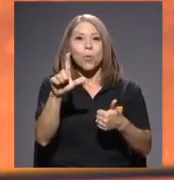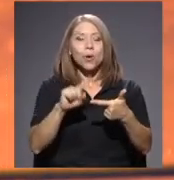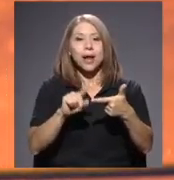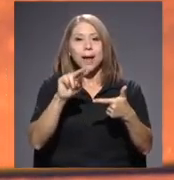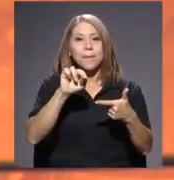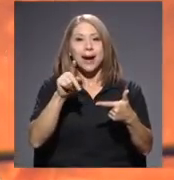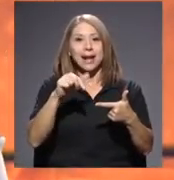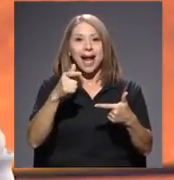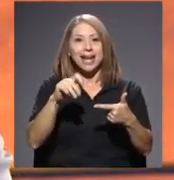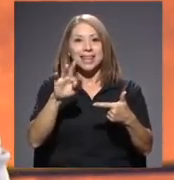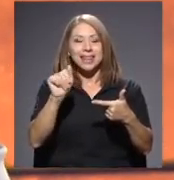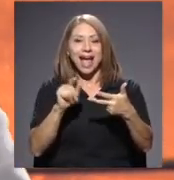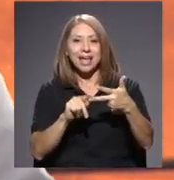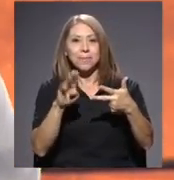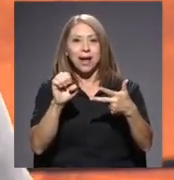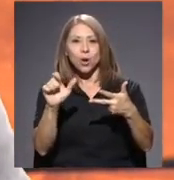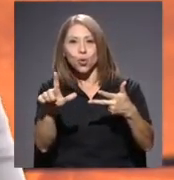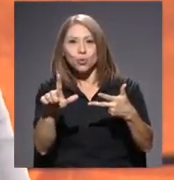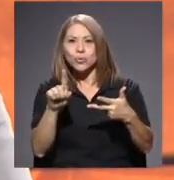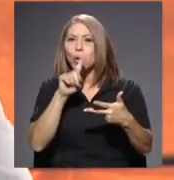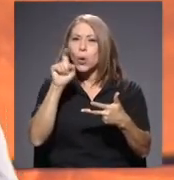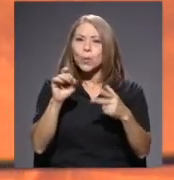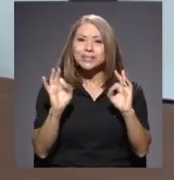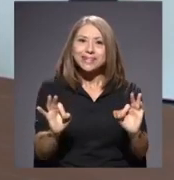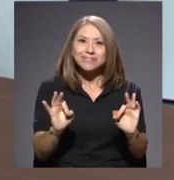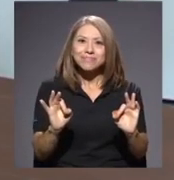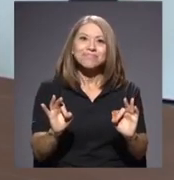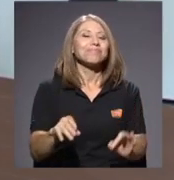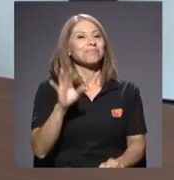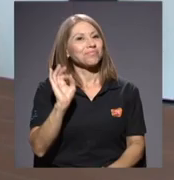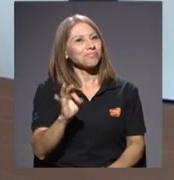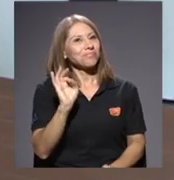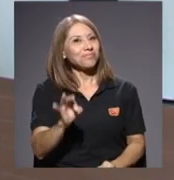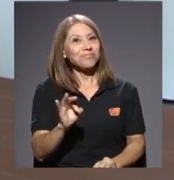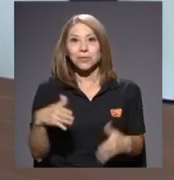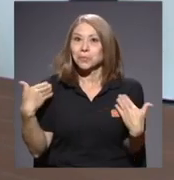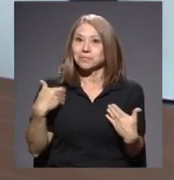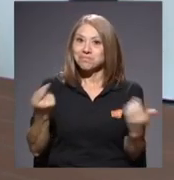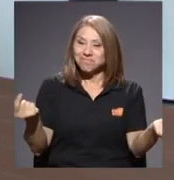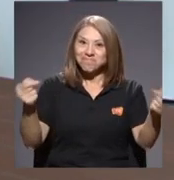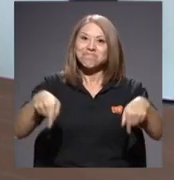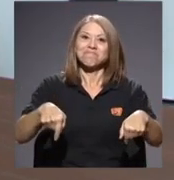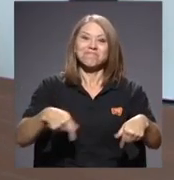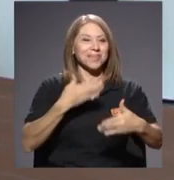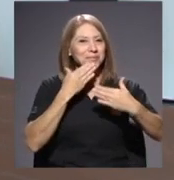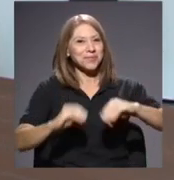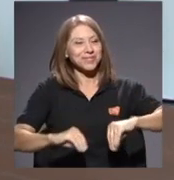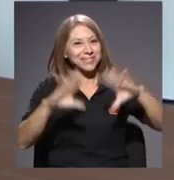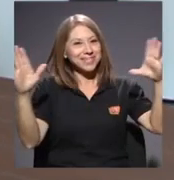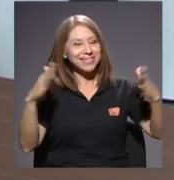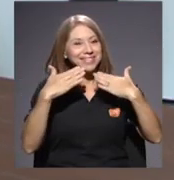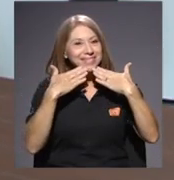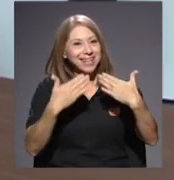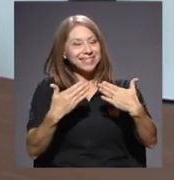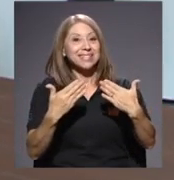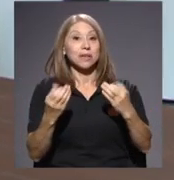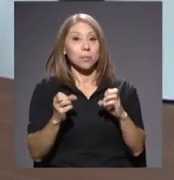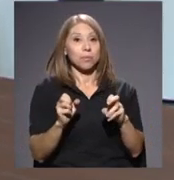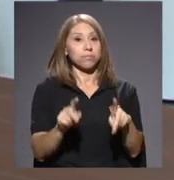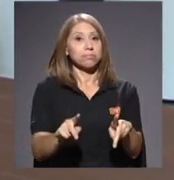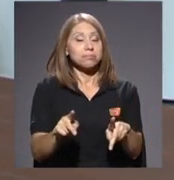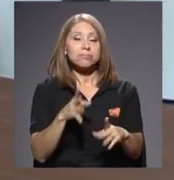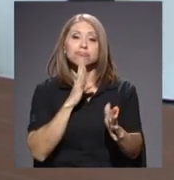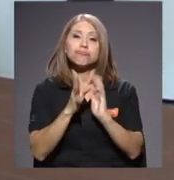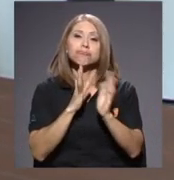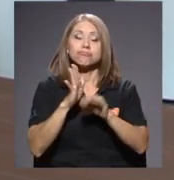Margarita y Michael. ¿Cómo están? ¿Cómo les va? Muy bien, muy bien. Un placer tenerles aquí. Buenos días, muchas gracias por abrir el espacio para conversar un poco